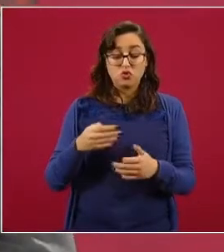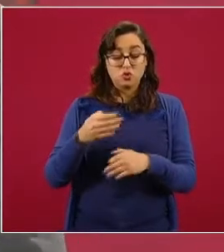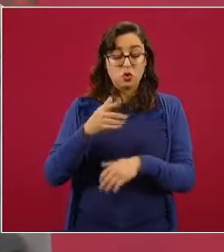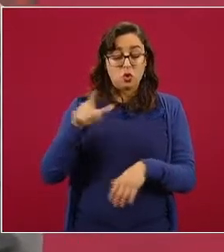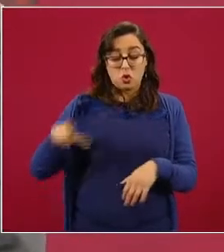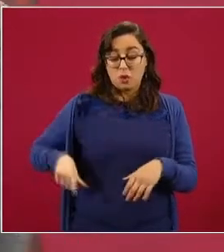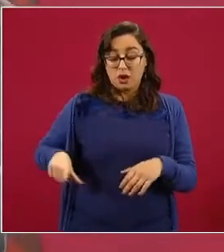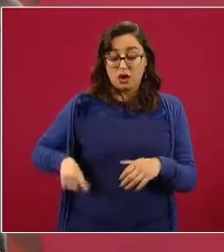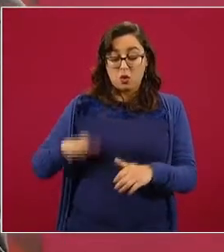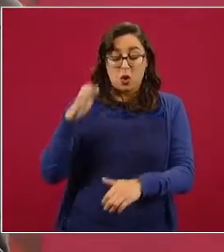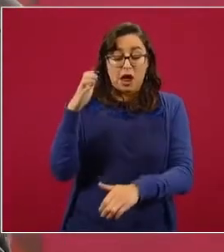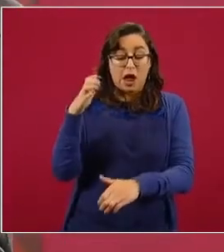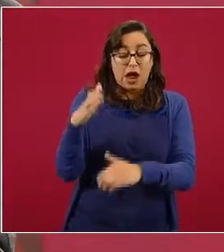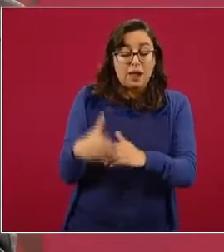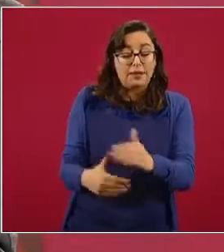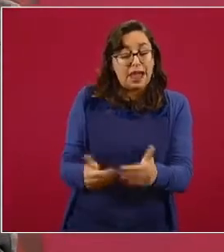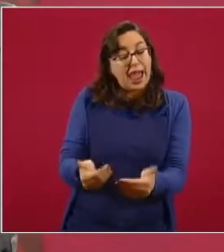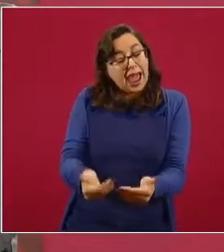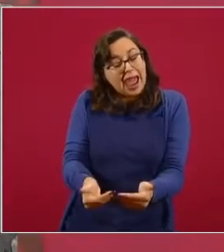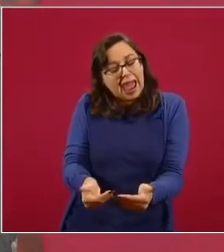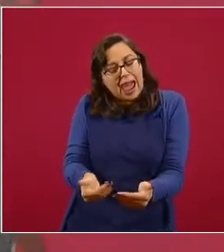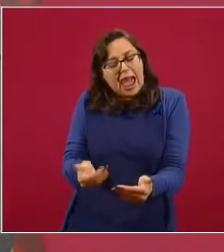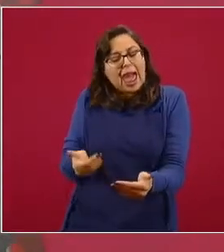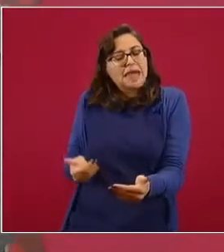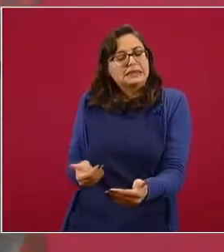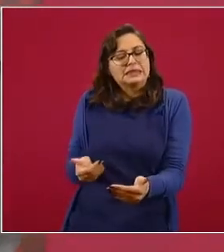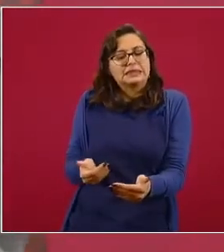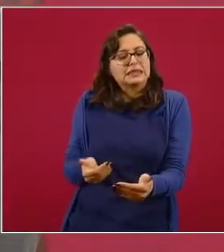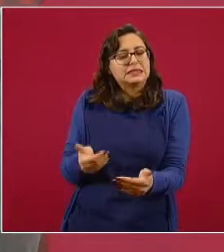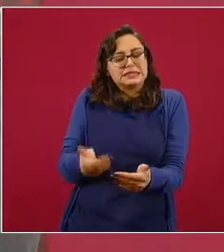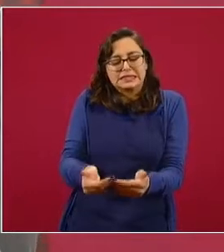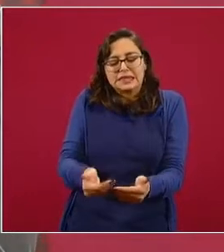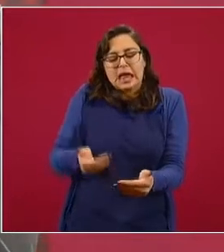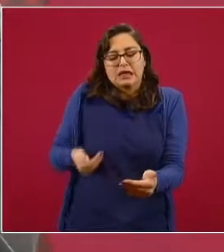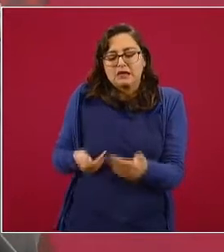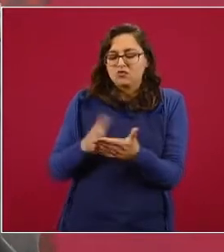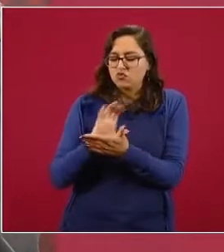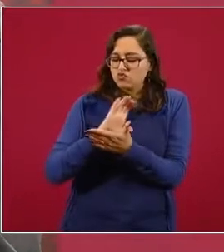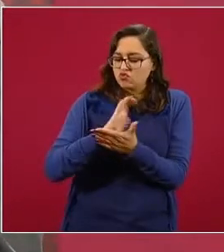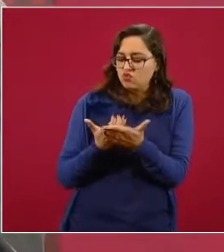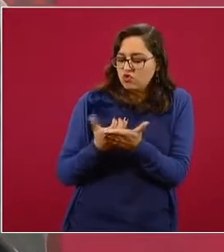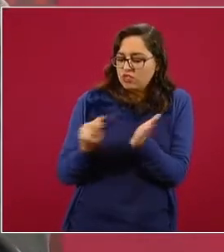se establece un contrato para capacitar